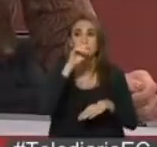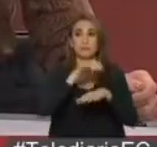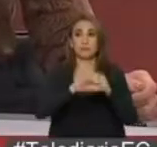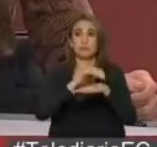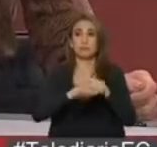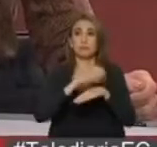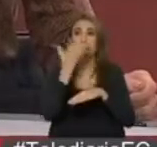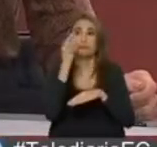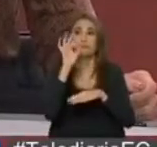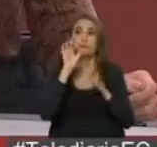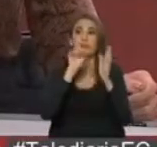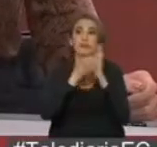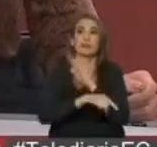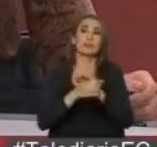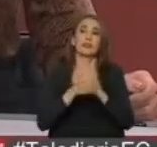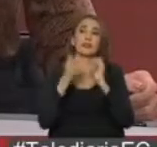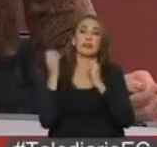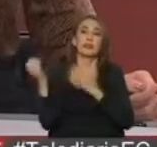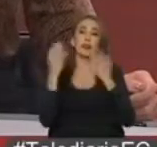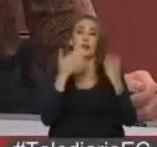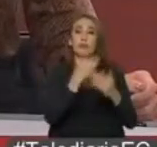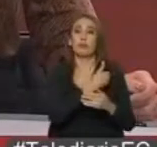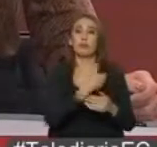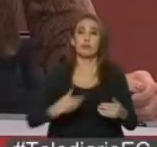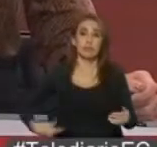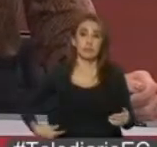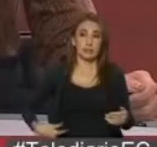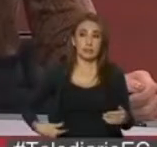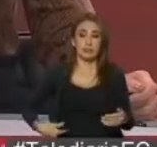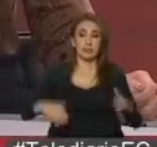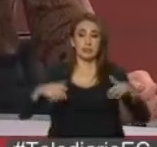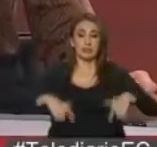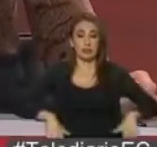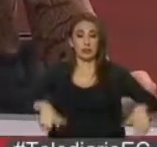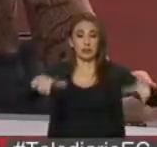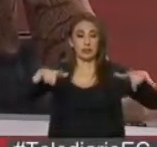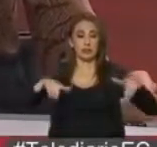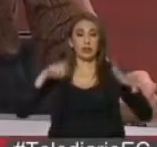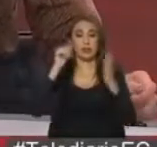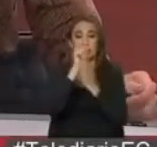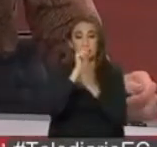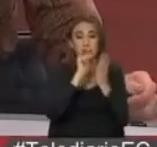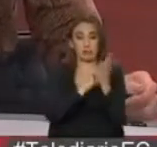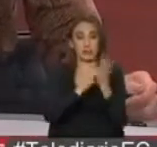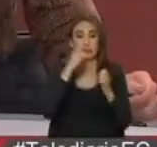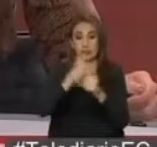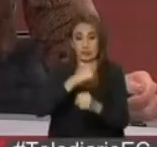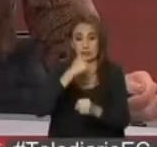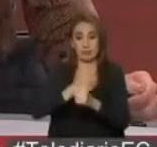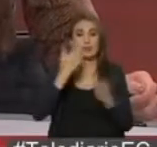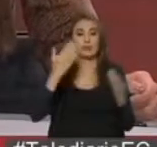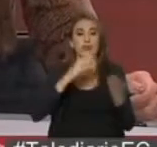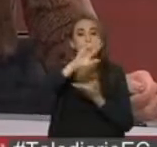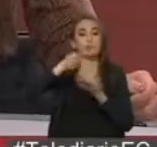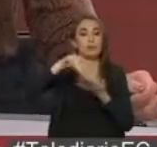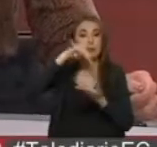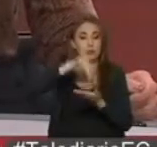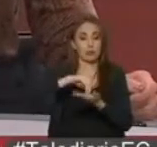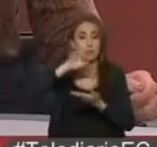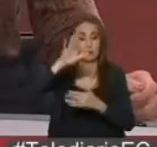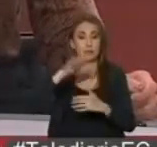13 horas con 19 minutos y tal como lo anunciamos, el presidente de la República, Lenín Moreno, cumple su agenda de trabajo en el Carmen Esto, en la provincia de